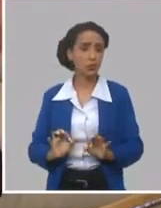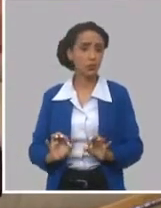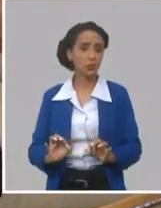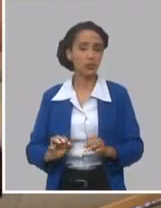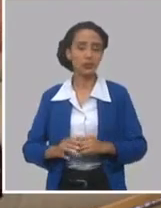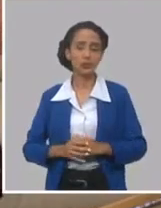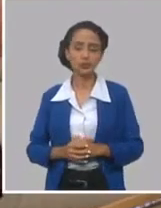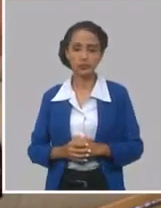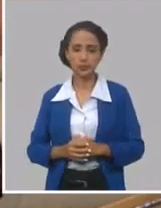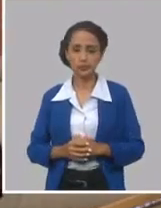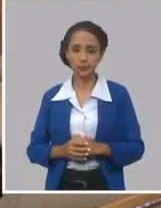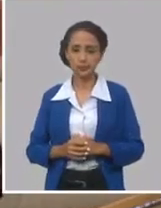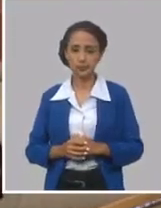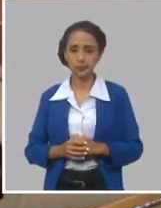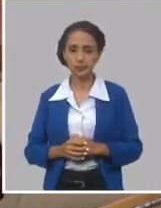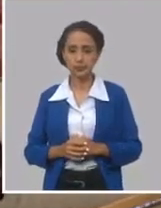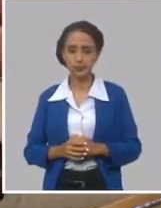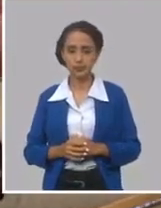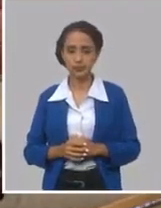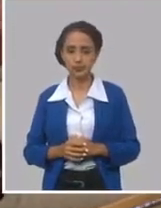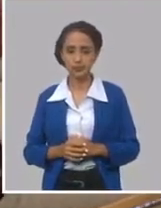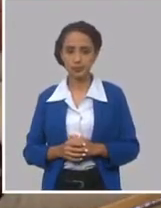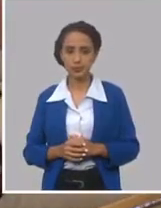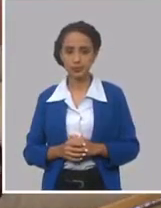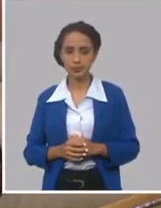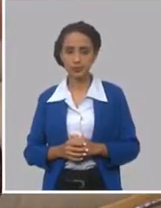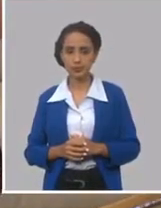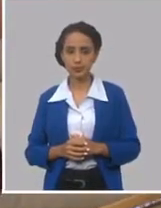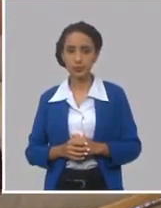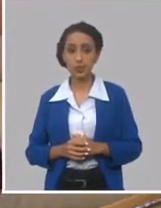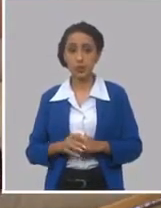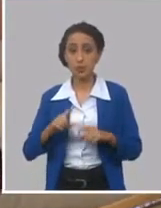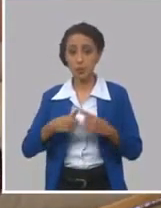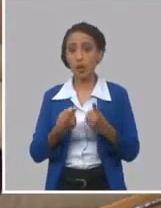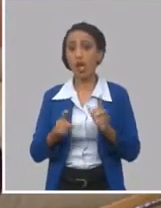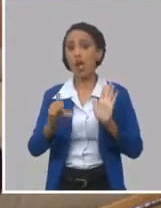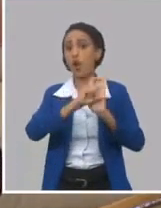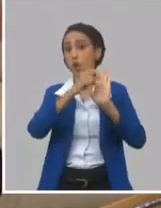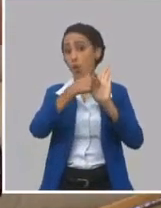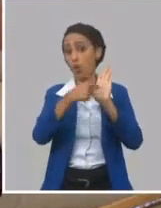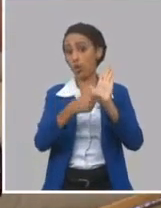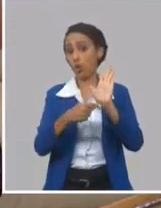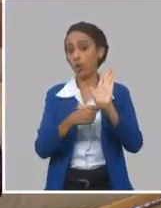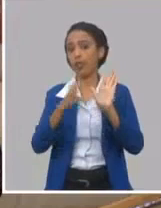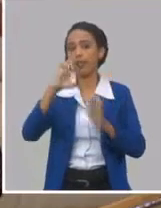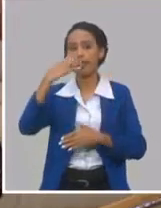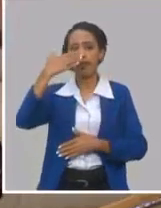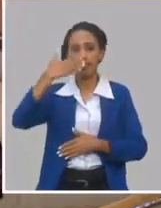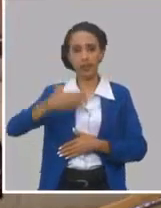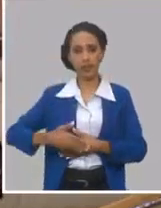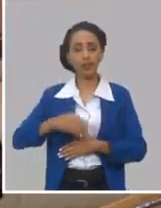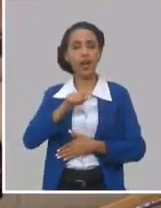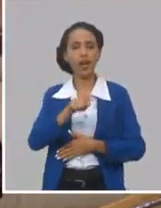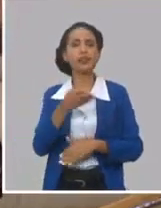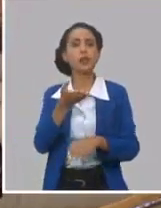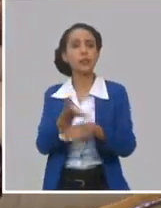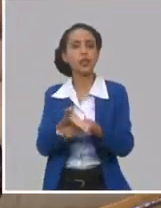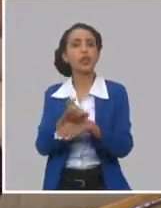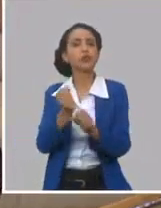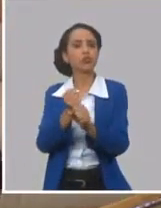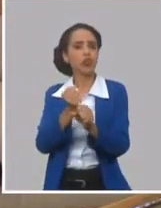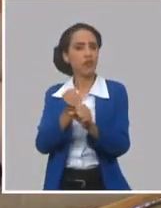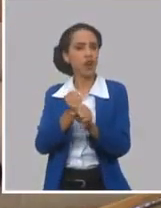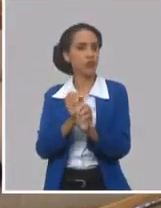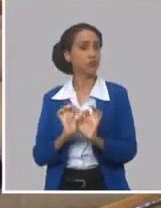porque los gremios, por ejemplo, tienen su código de ética, y el código de ética es lo que te exige una actuación de